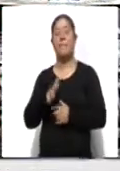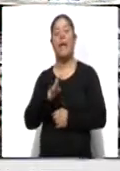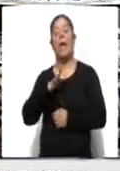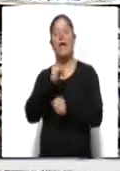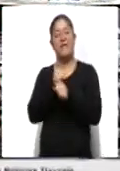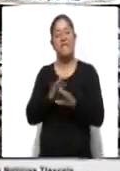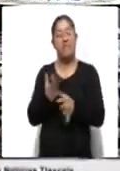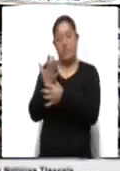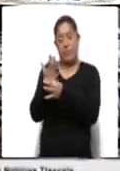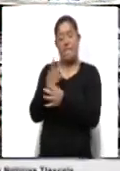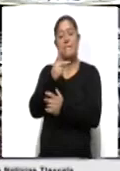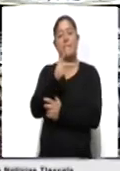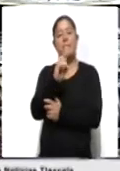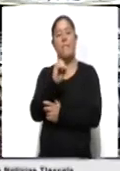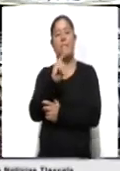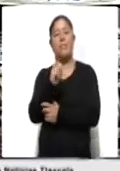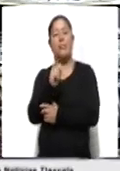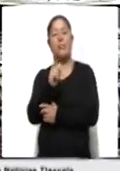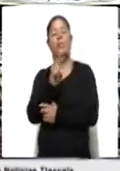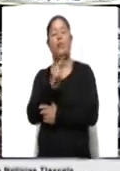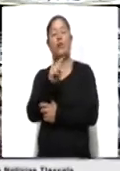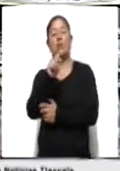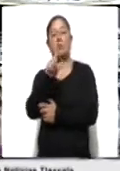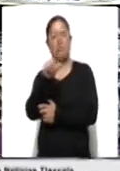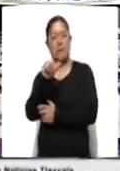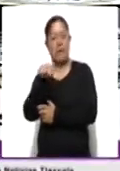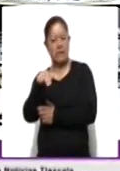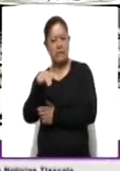Brundtland que se dio en